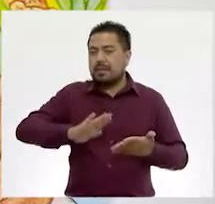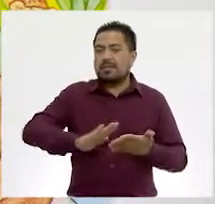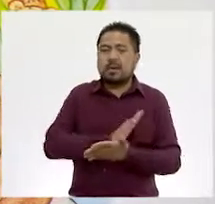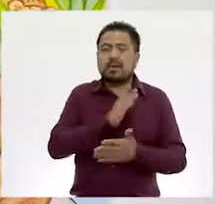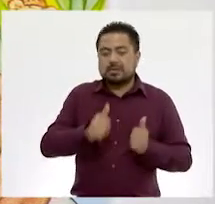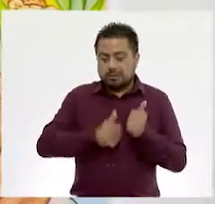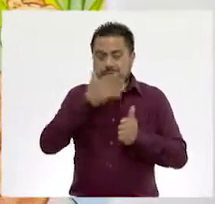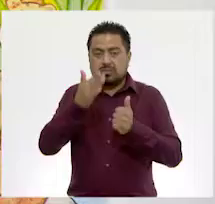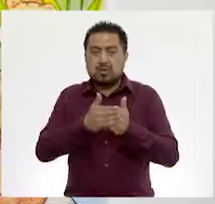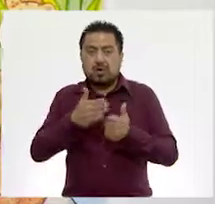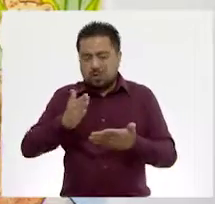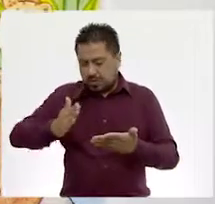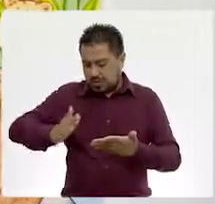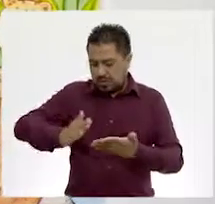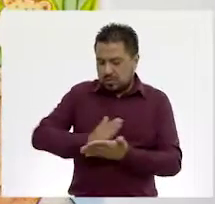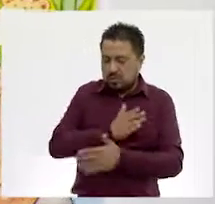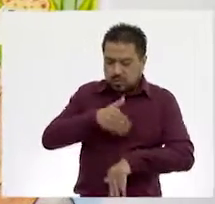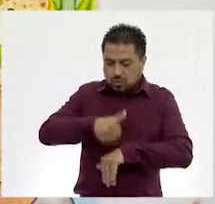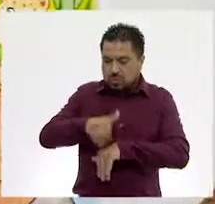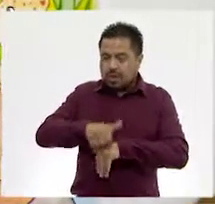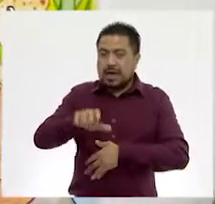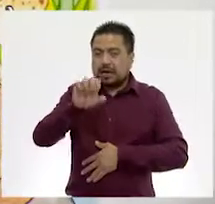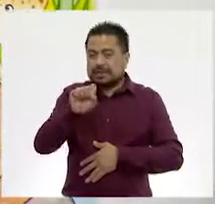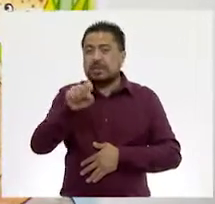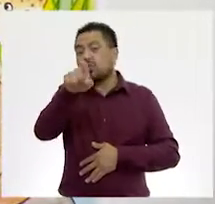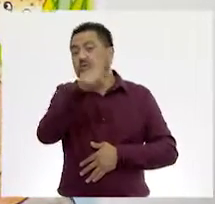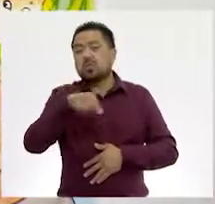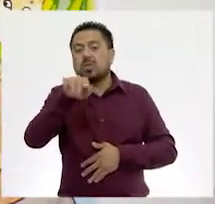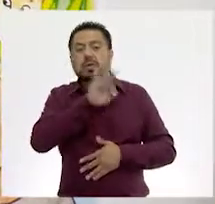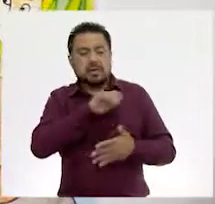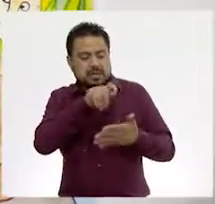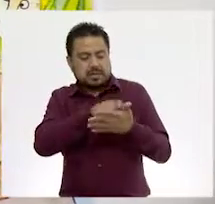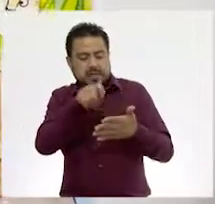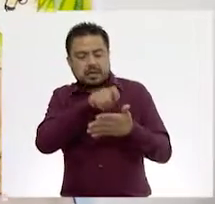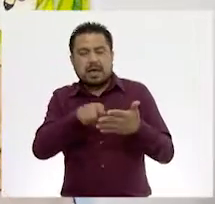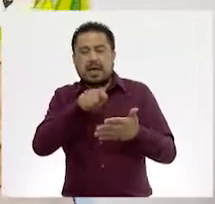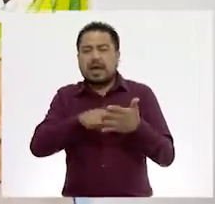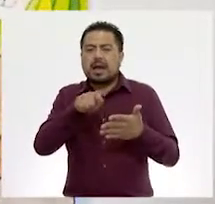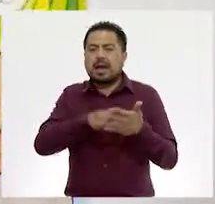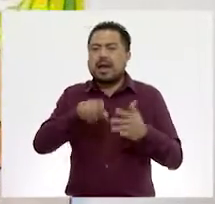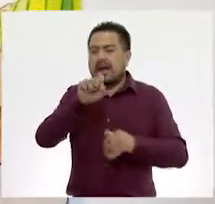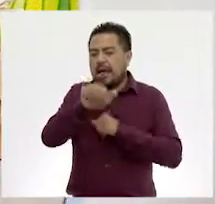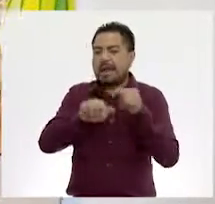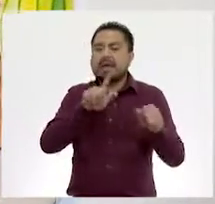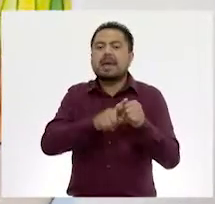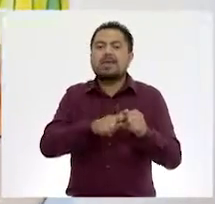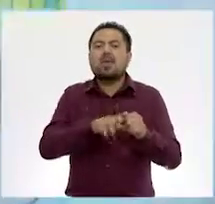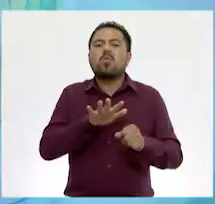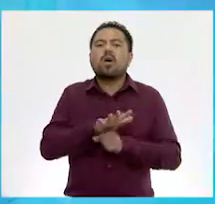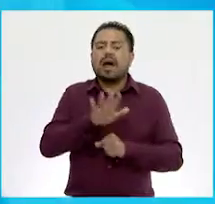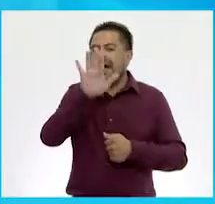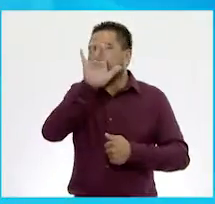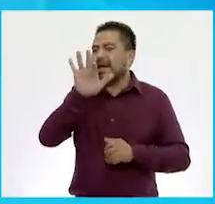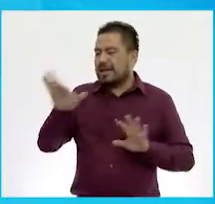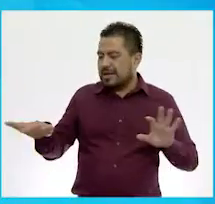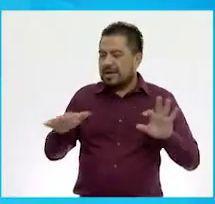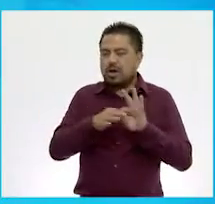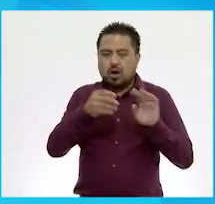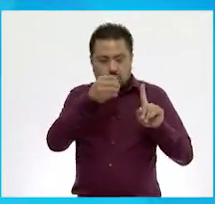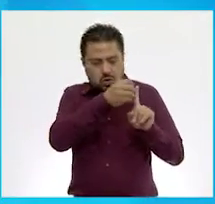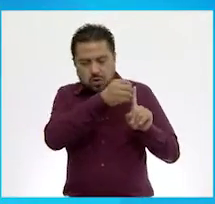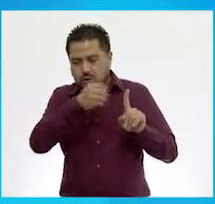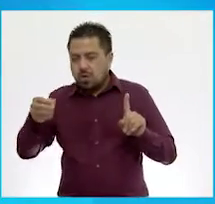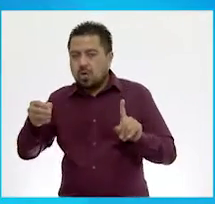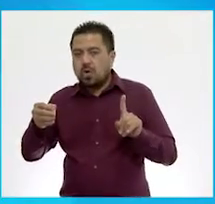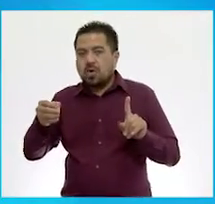en la siguiente página, que es la 60, ustedes van a escribir los animales que participan en la lectura en el orden